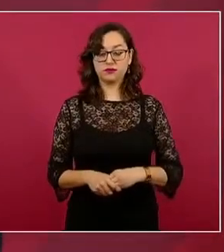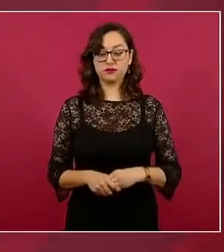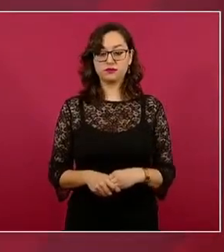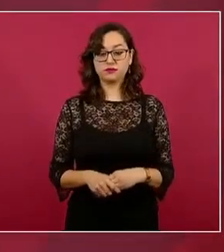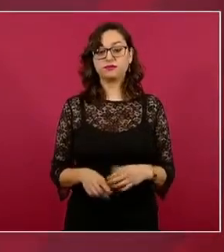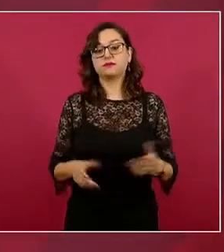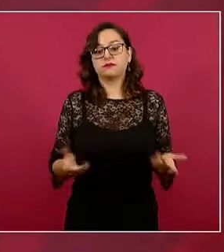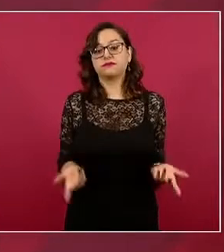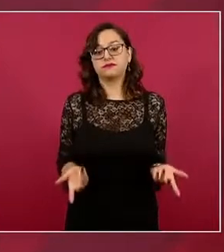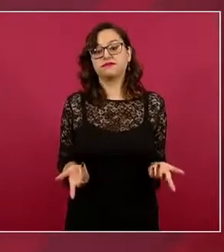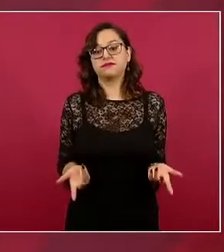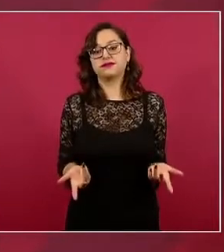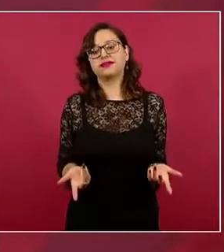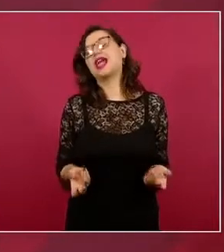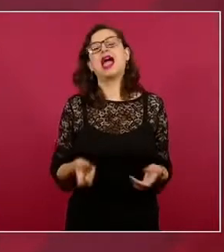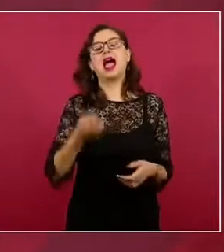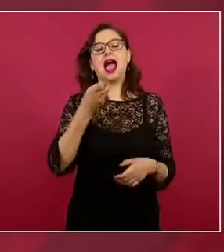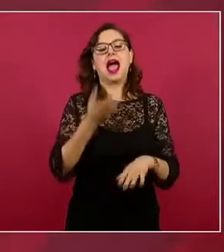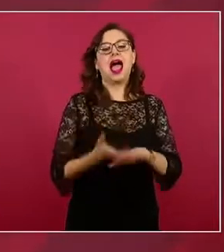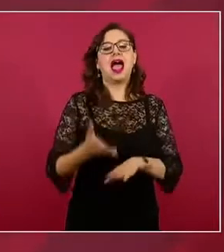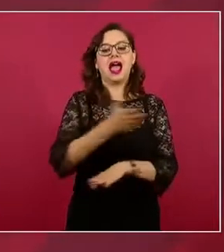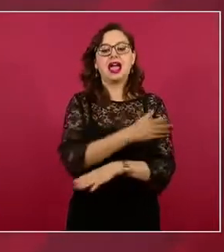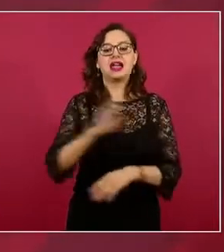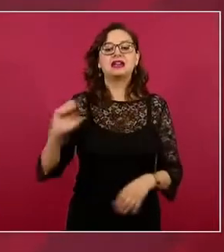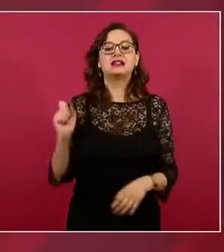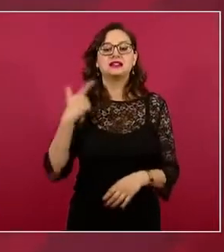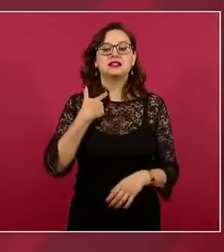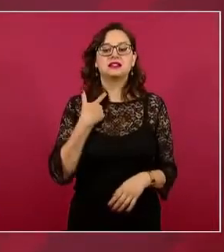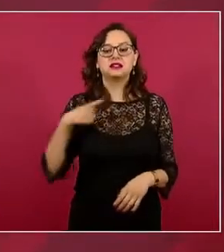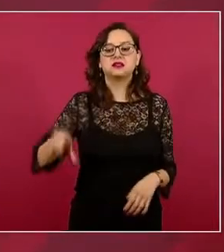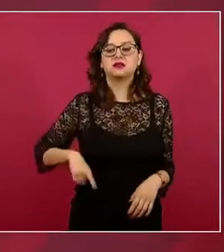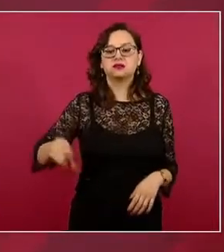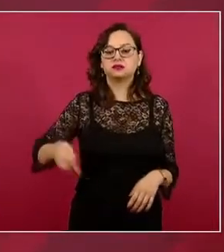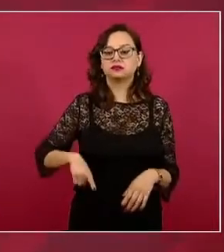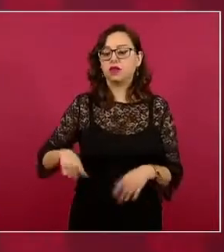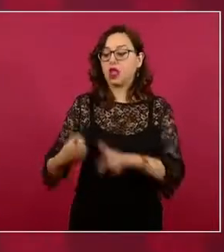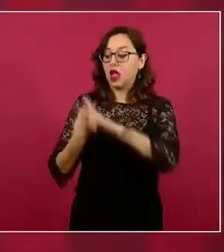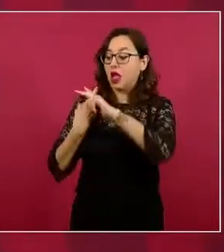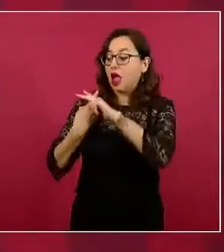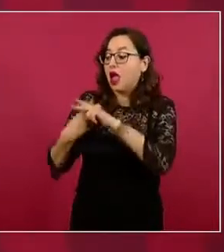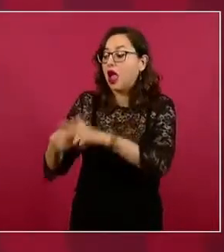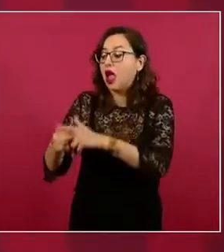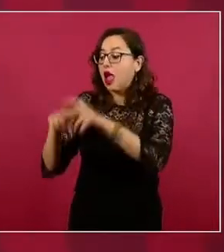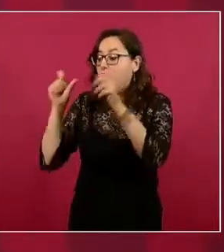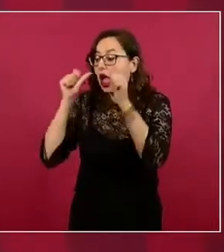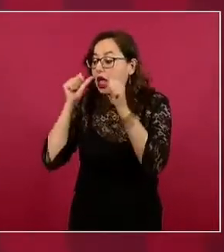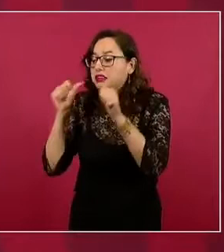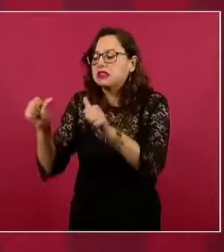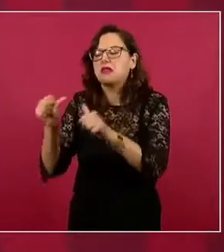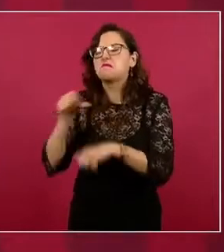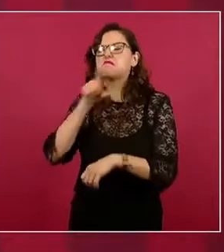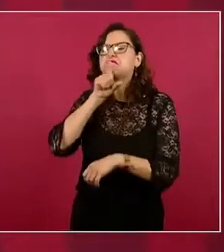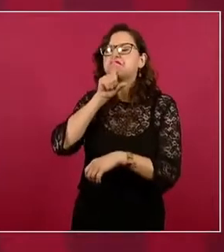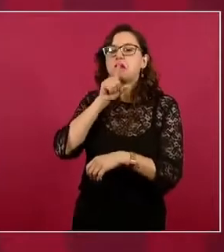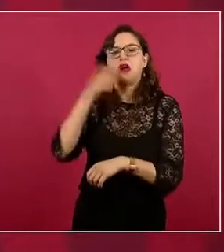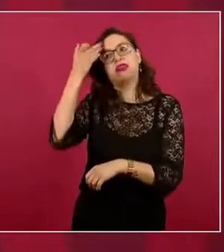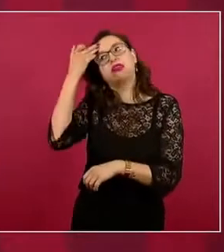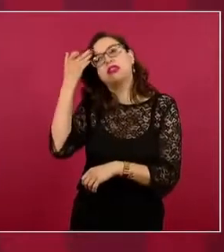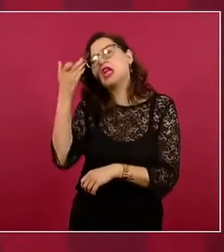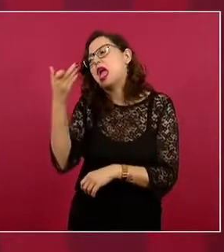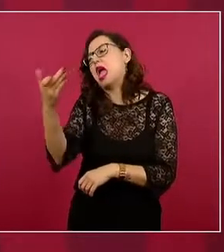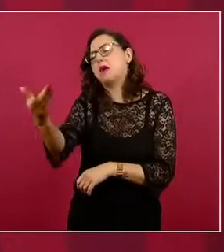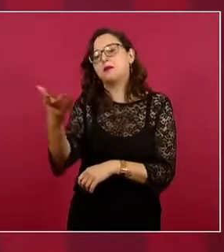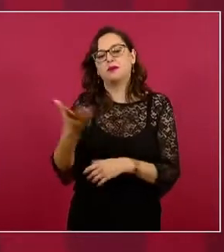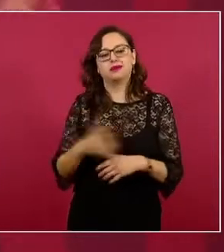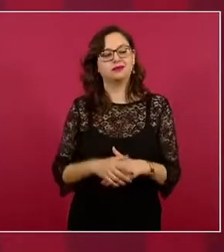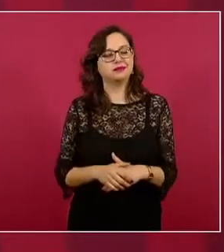Porque esa era la excusa. No se atendían las causas porque llevaba mucho tiempo. Si